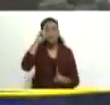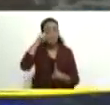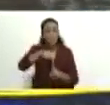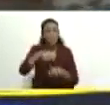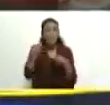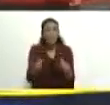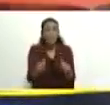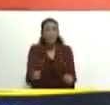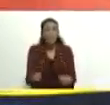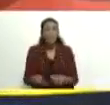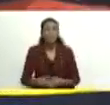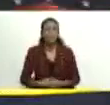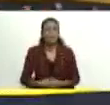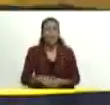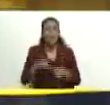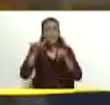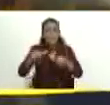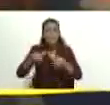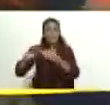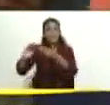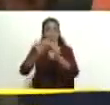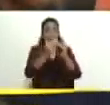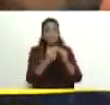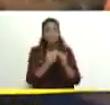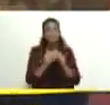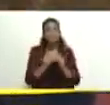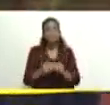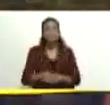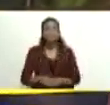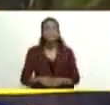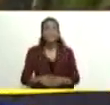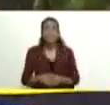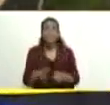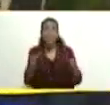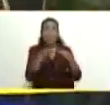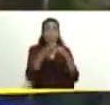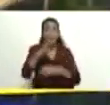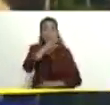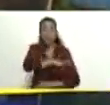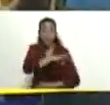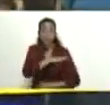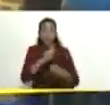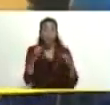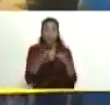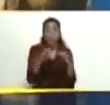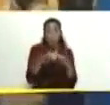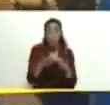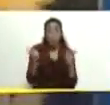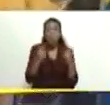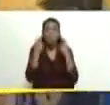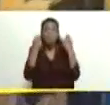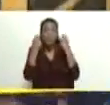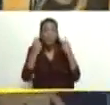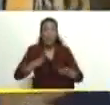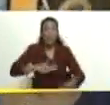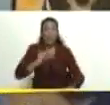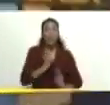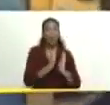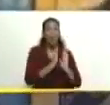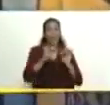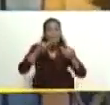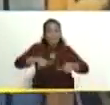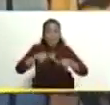manera, nuestra gente que está en los colectivos sociales populares, bueno, puedan